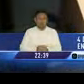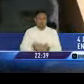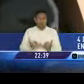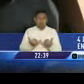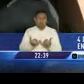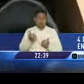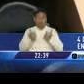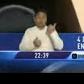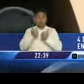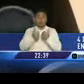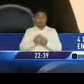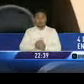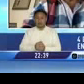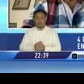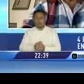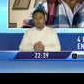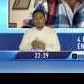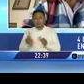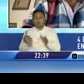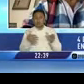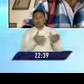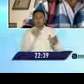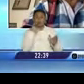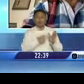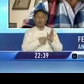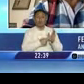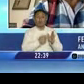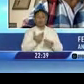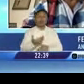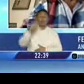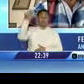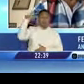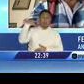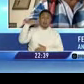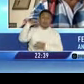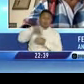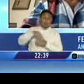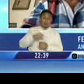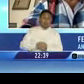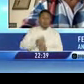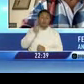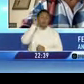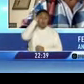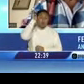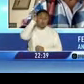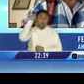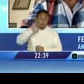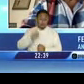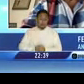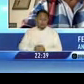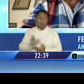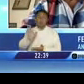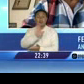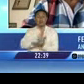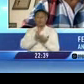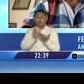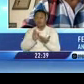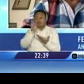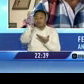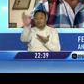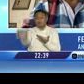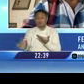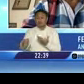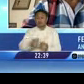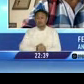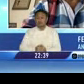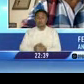de los candidatos a ciertas zonas. Por ejemplo, en las elecciones pasadas, Jorge Yunda se representó por los barrios periféricos. La segunda, que